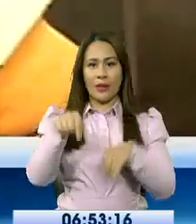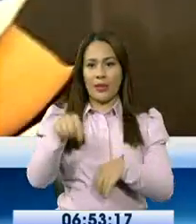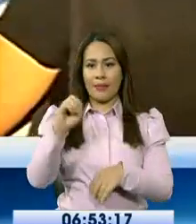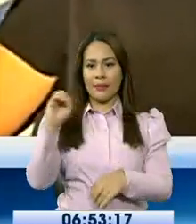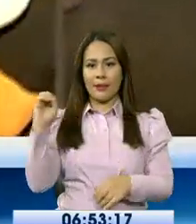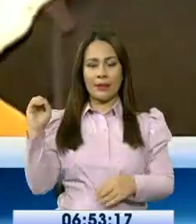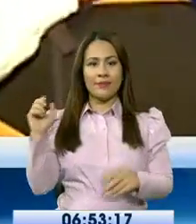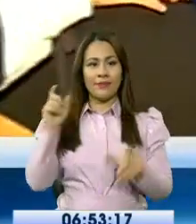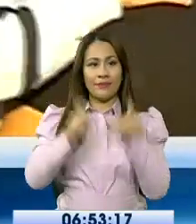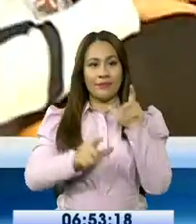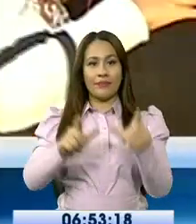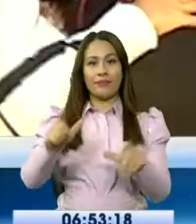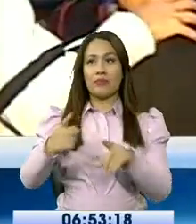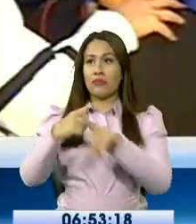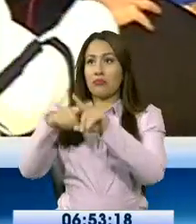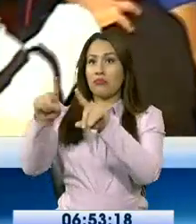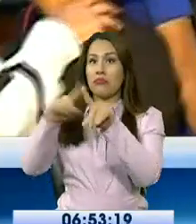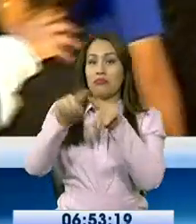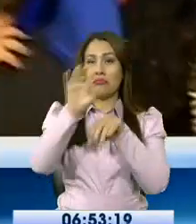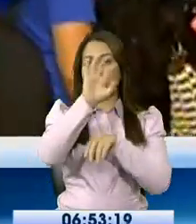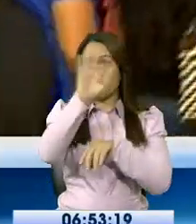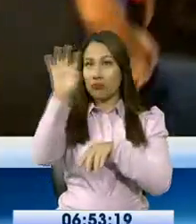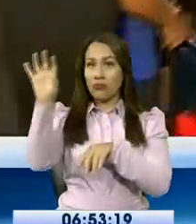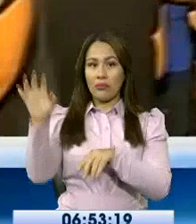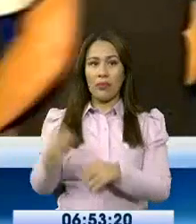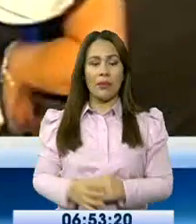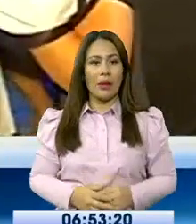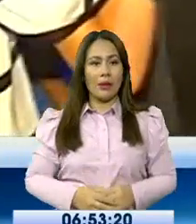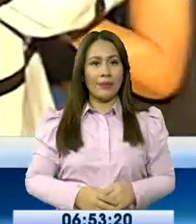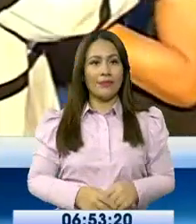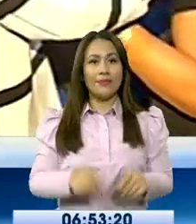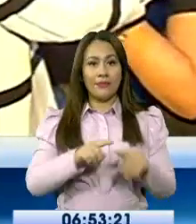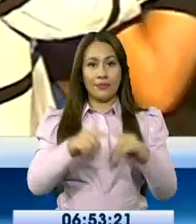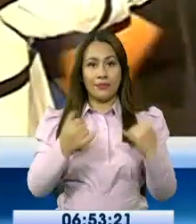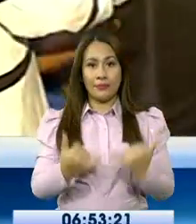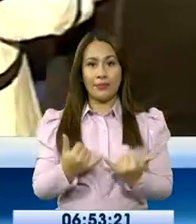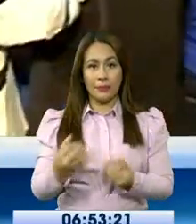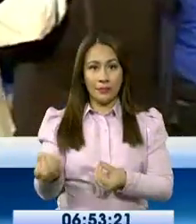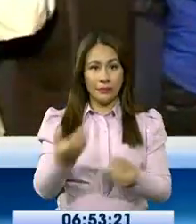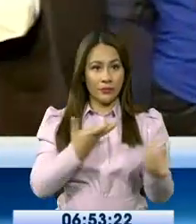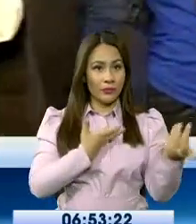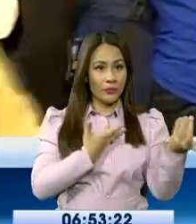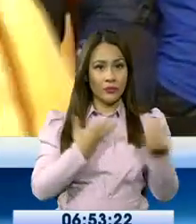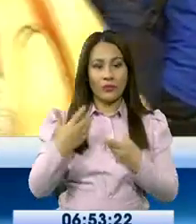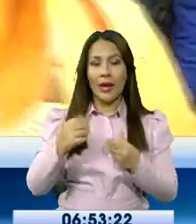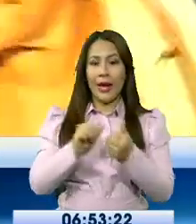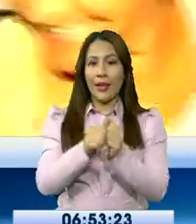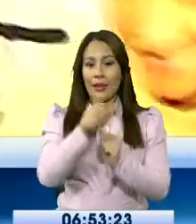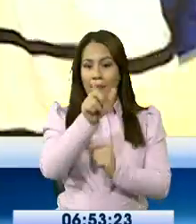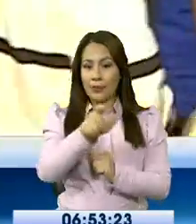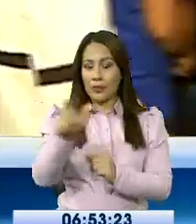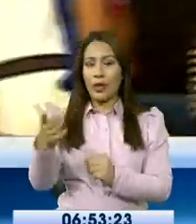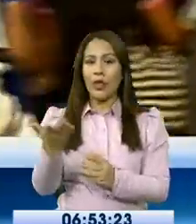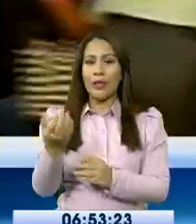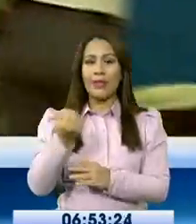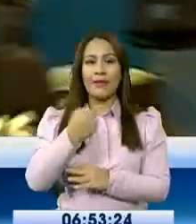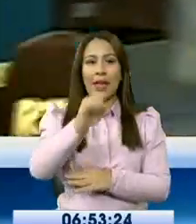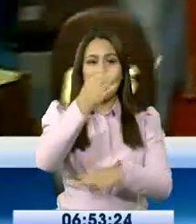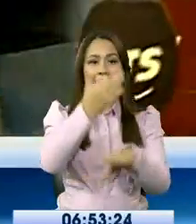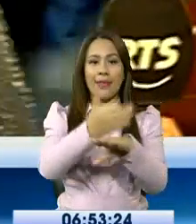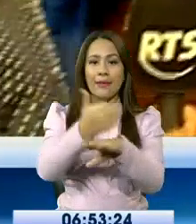7.000 personas a diferentes lugares. Dialogamos inmediatamente con cada uno de los usuarios que han acudido a la terminal. Amiga, buenos días.